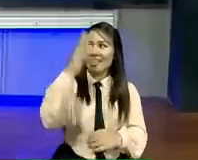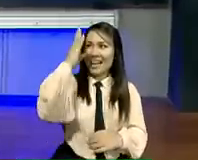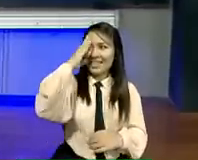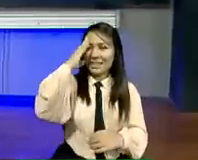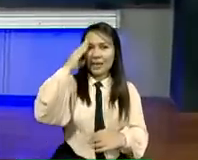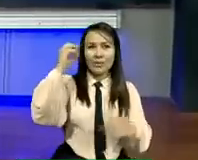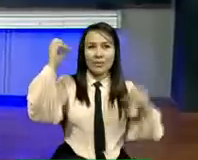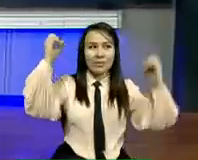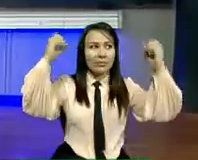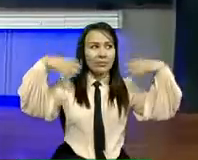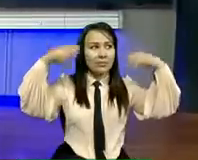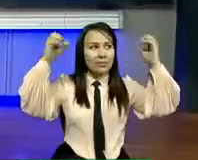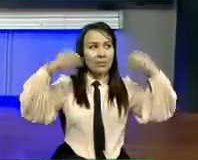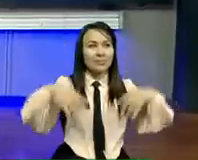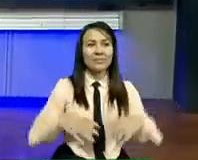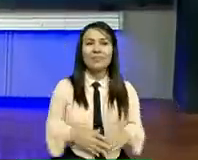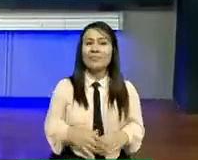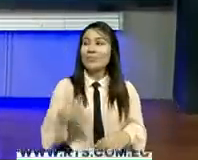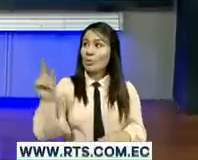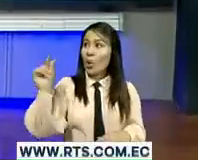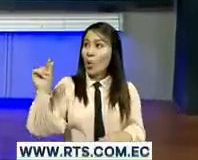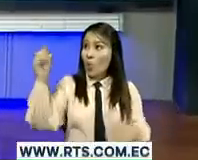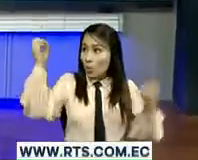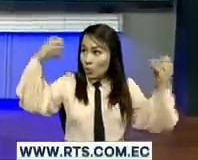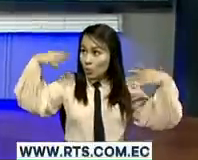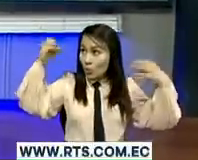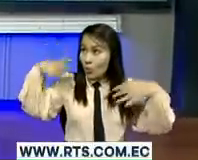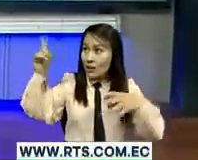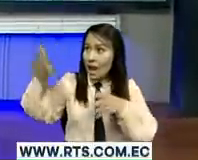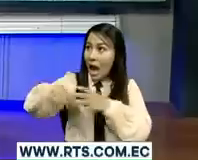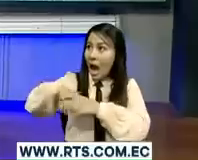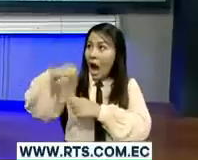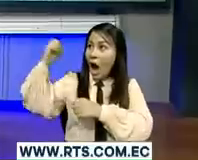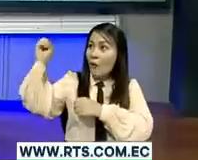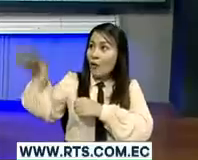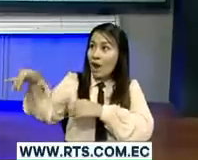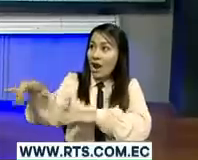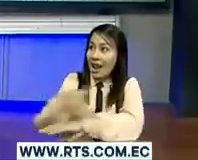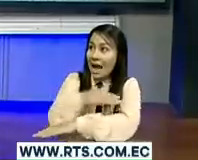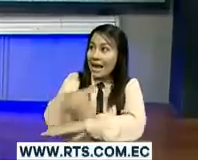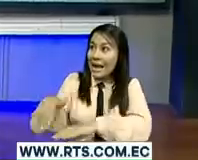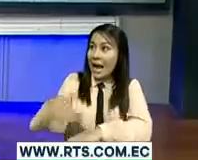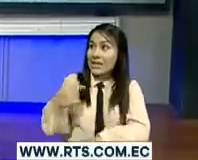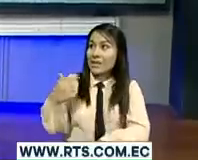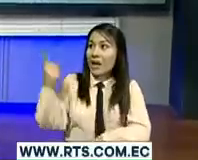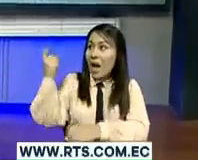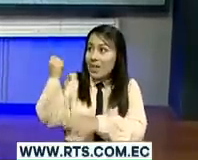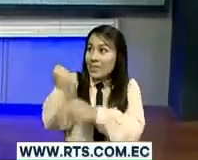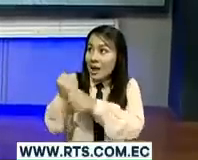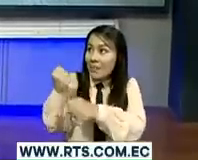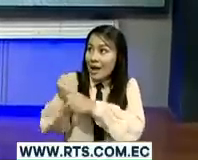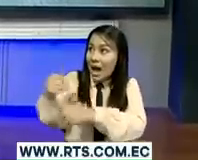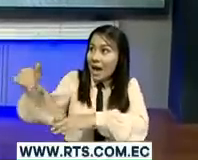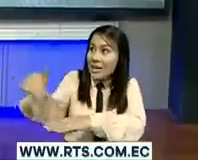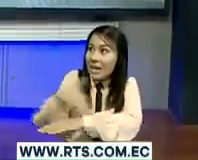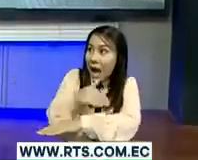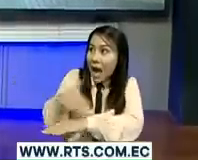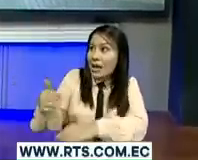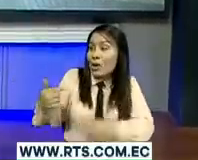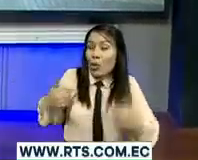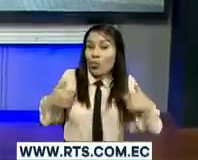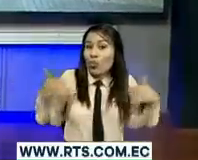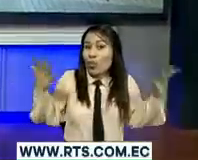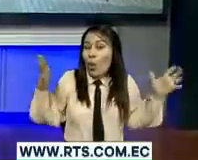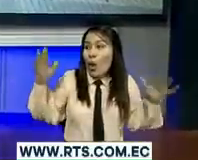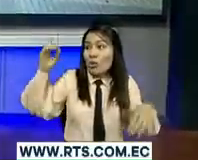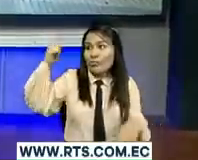humedad. Por eso le digo, pues usted está húmedo porque está en la calle, pues. Y está trabajando en la calle, pues está lloviendo, no puede ser de otra